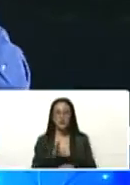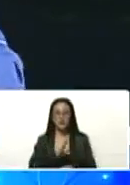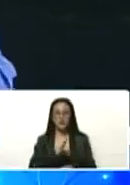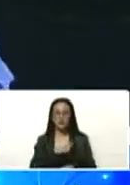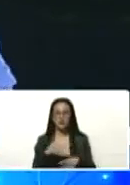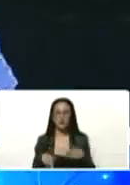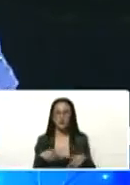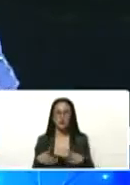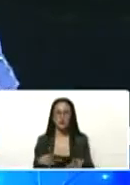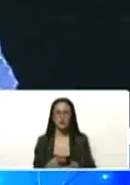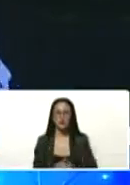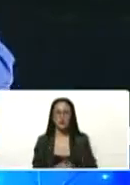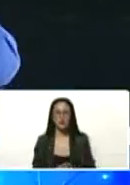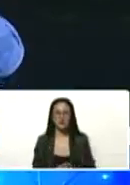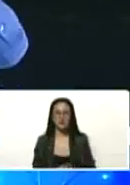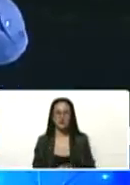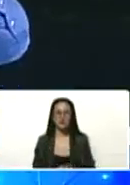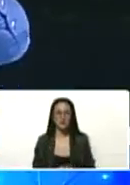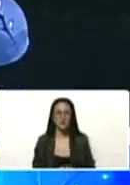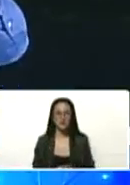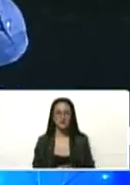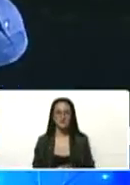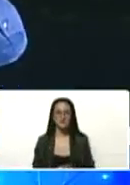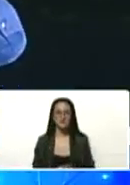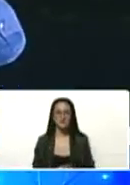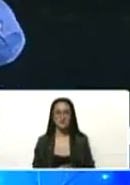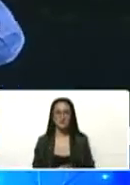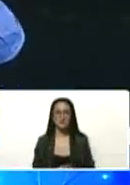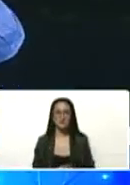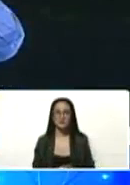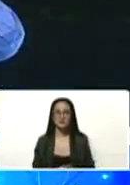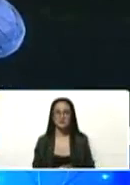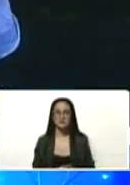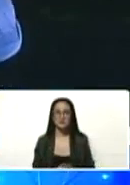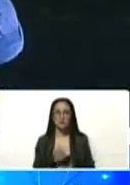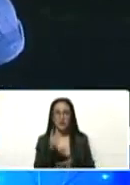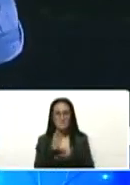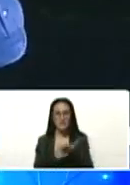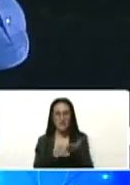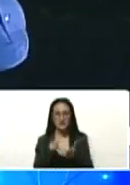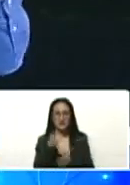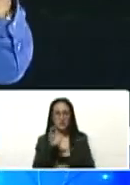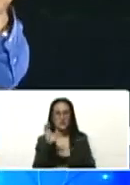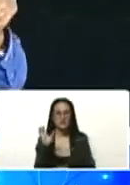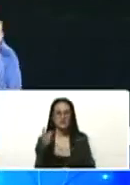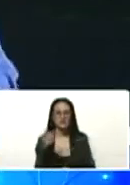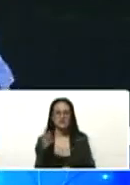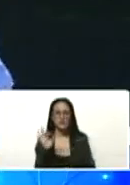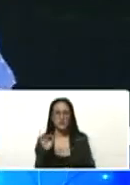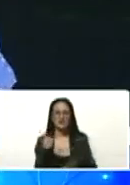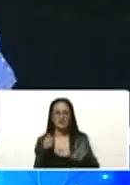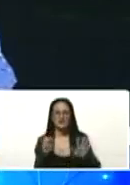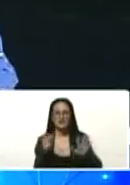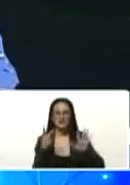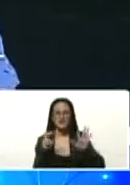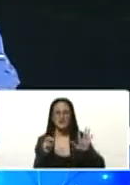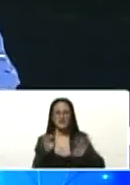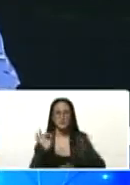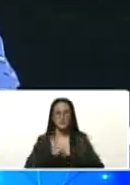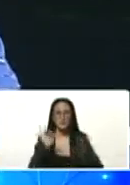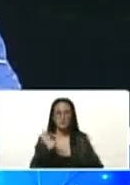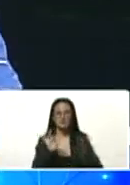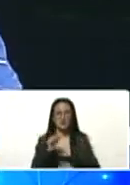todo. Buena parte de esos países son 50, 60, 70%